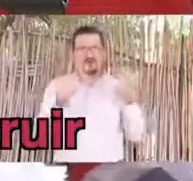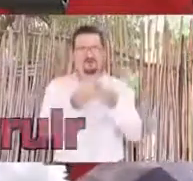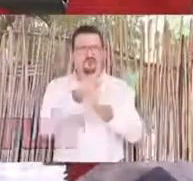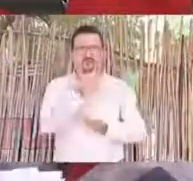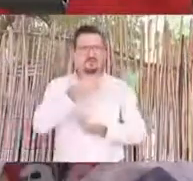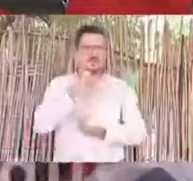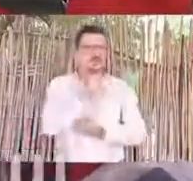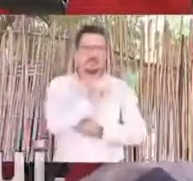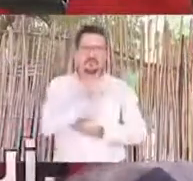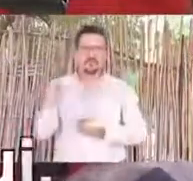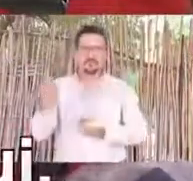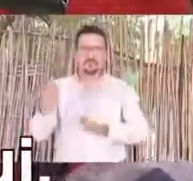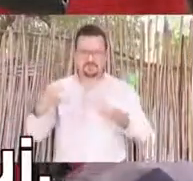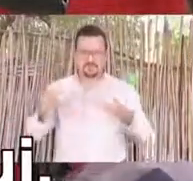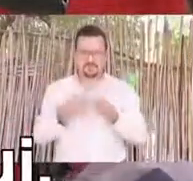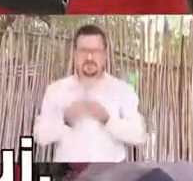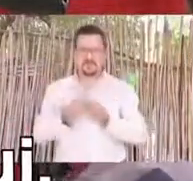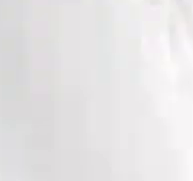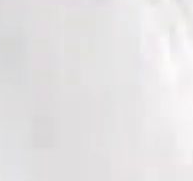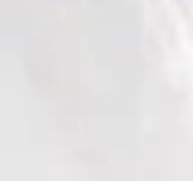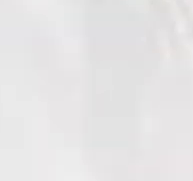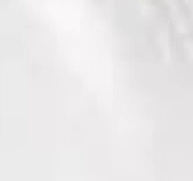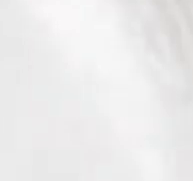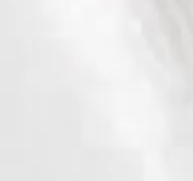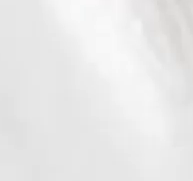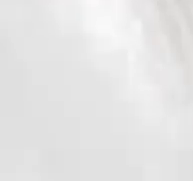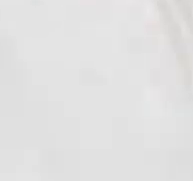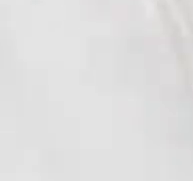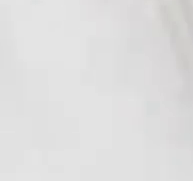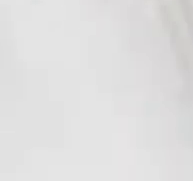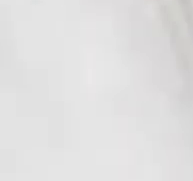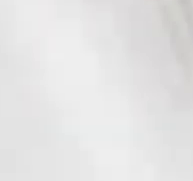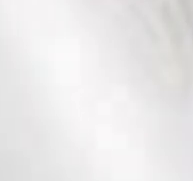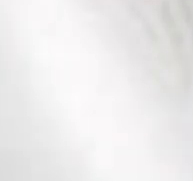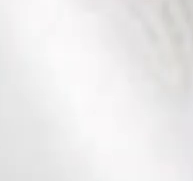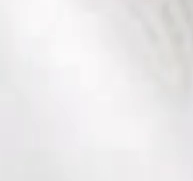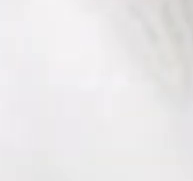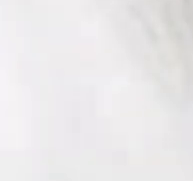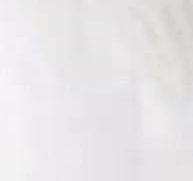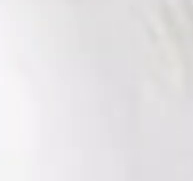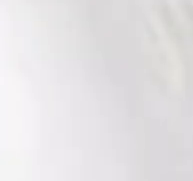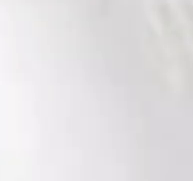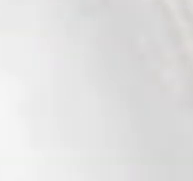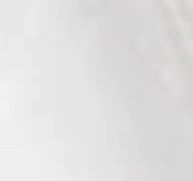juntas y juntos el bienestar del pueblo yaqui. Secretaría de Bienestar.